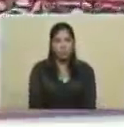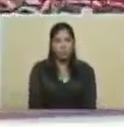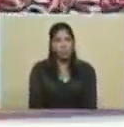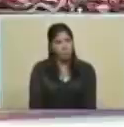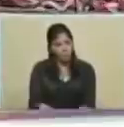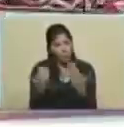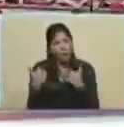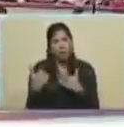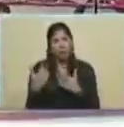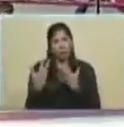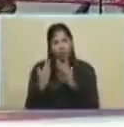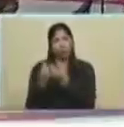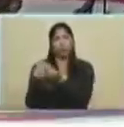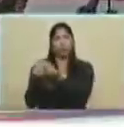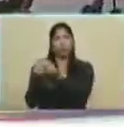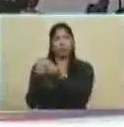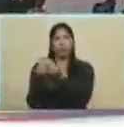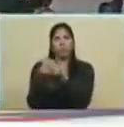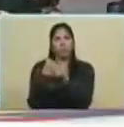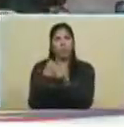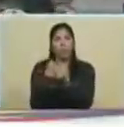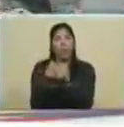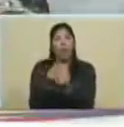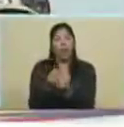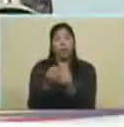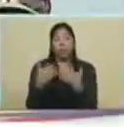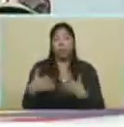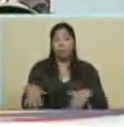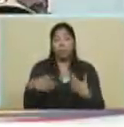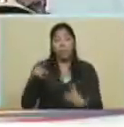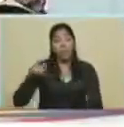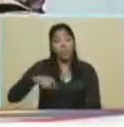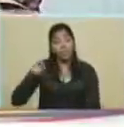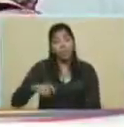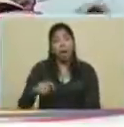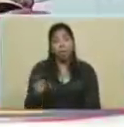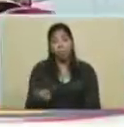Vamos a este camino necesario.